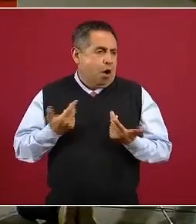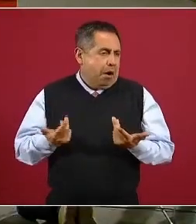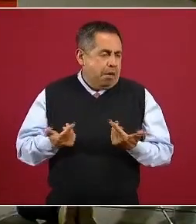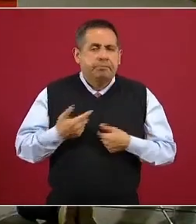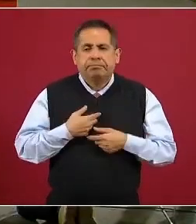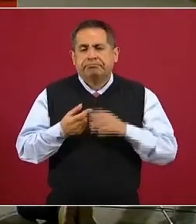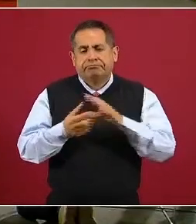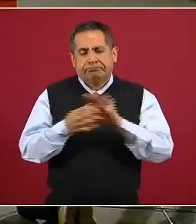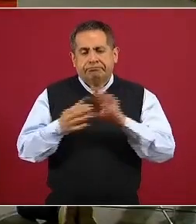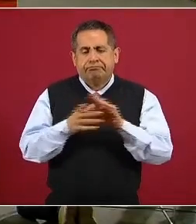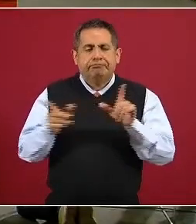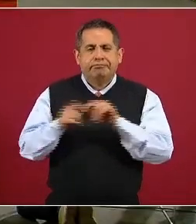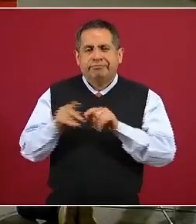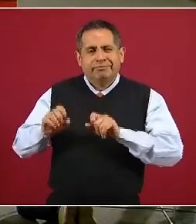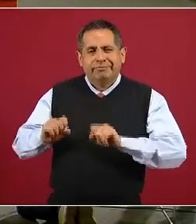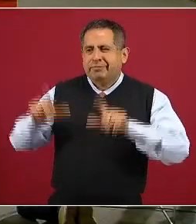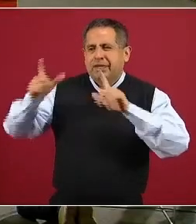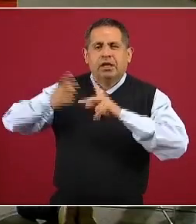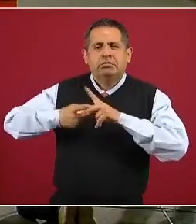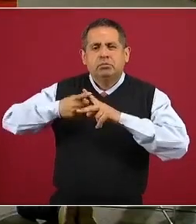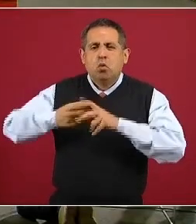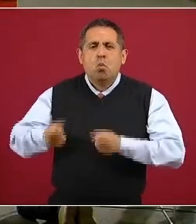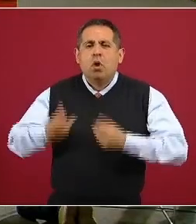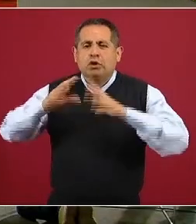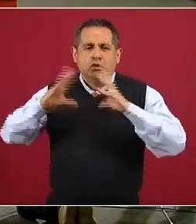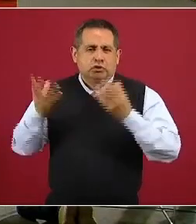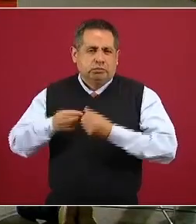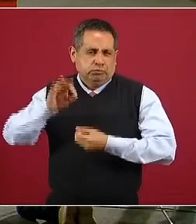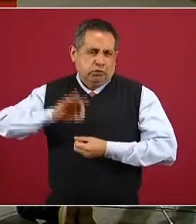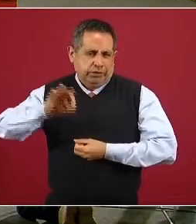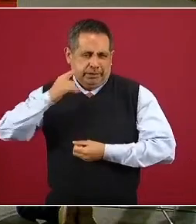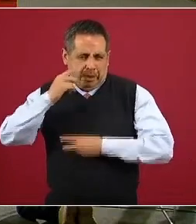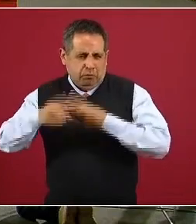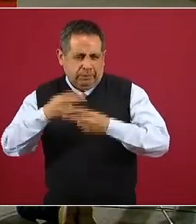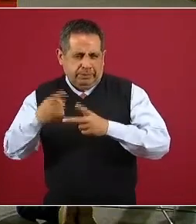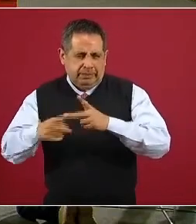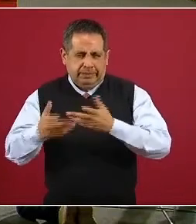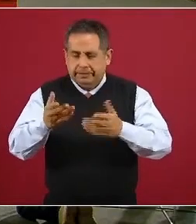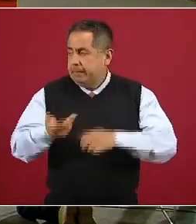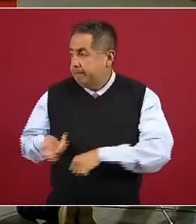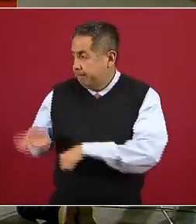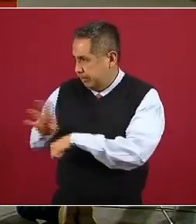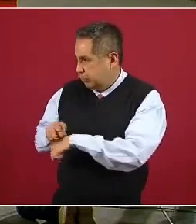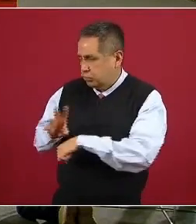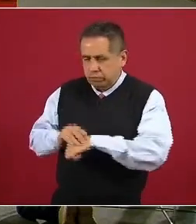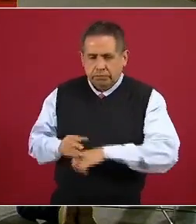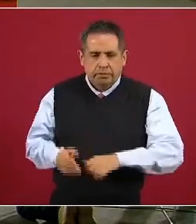actualizar básicamente el escenario nacional y vamos a empezar entonces con esa parte, con su permiso.